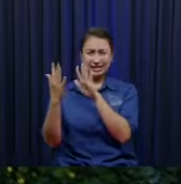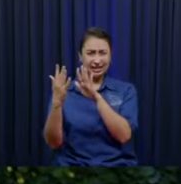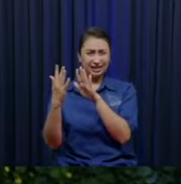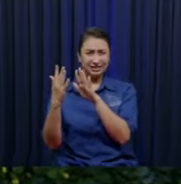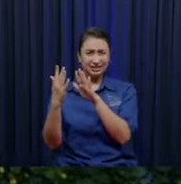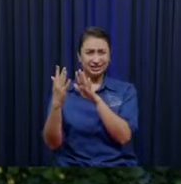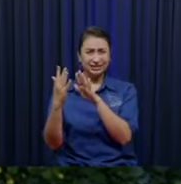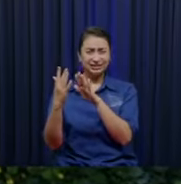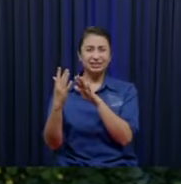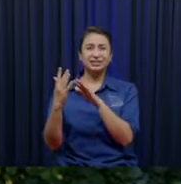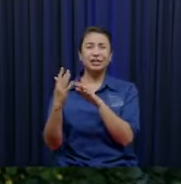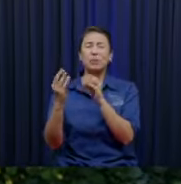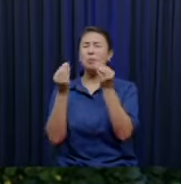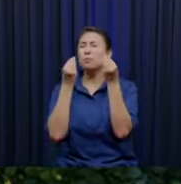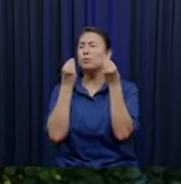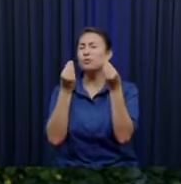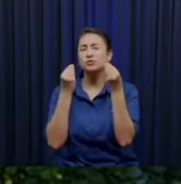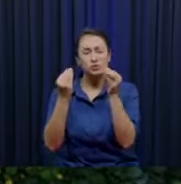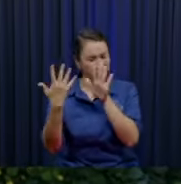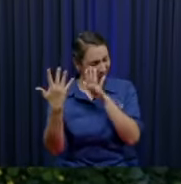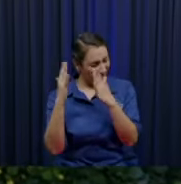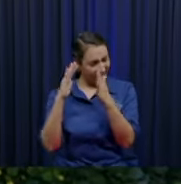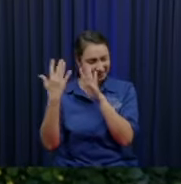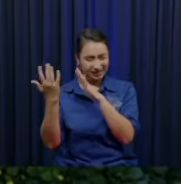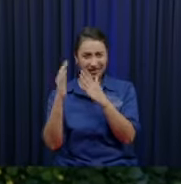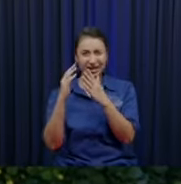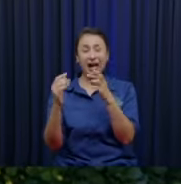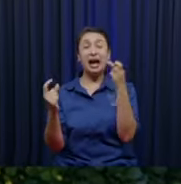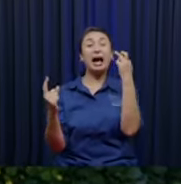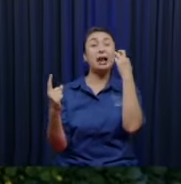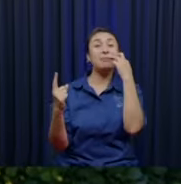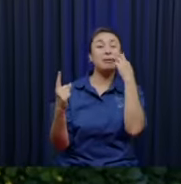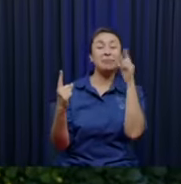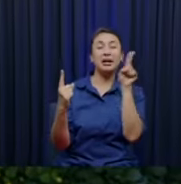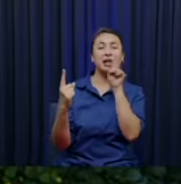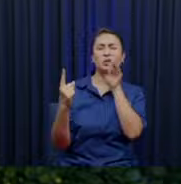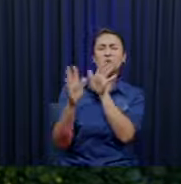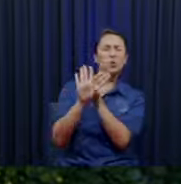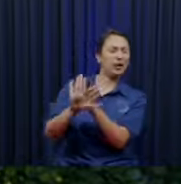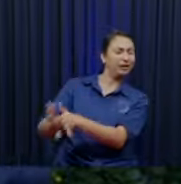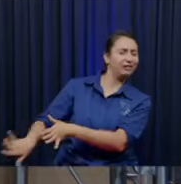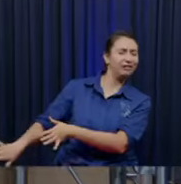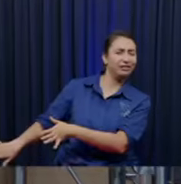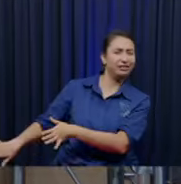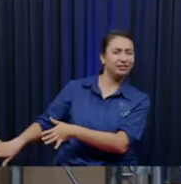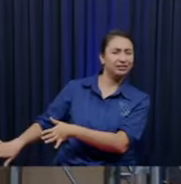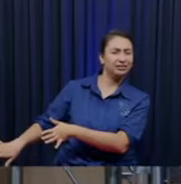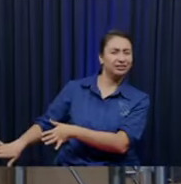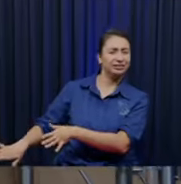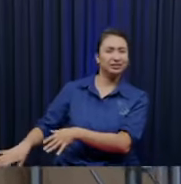parece a usted. Se sacó la lotería ese muchacho que se parece a usted, hermano.